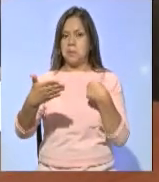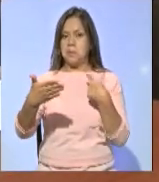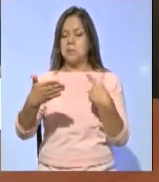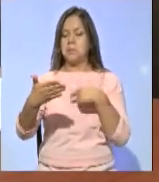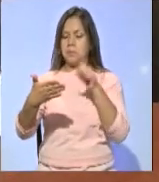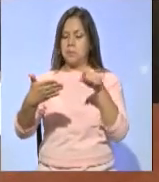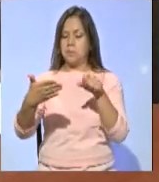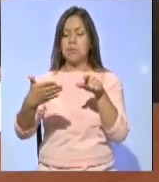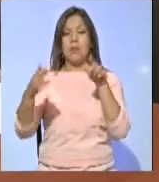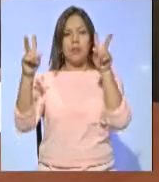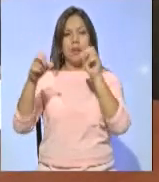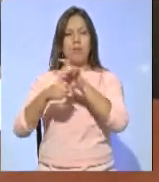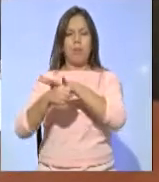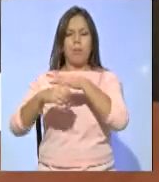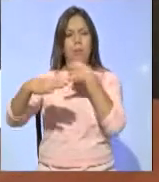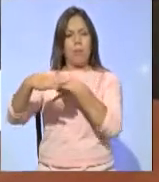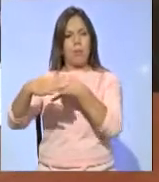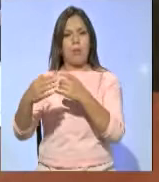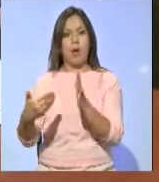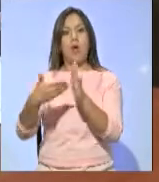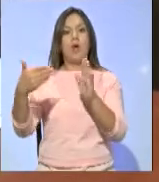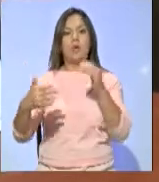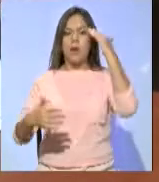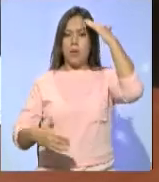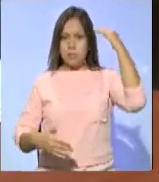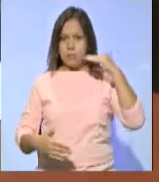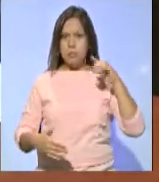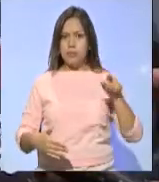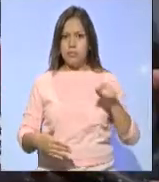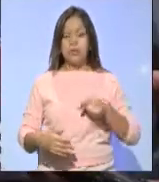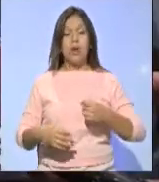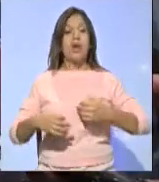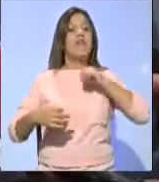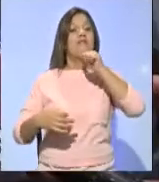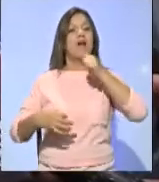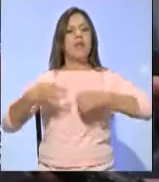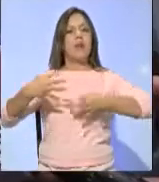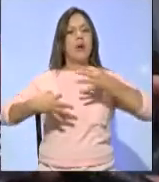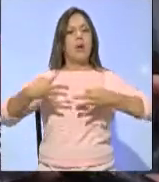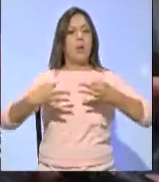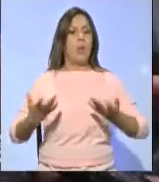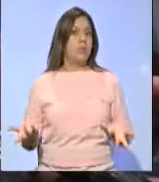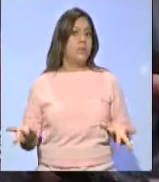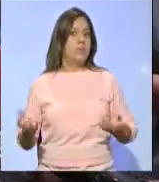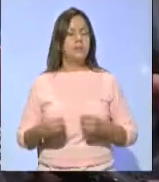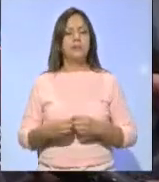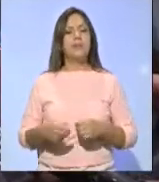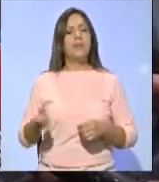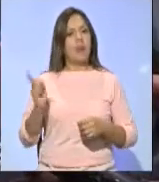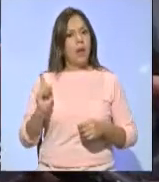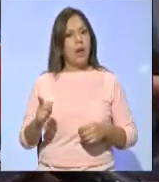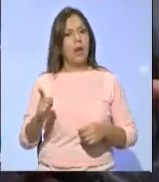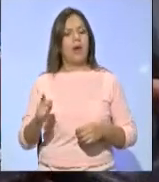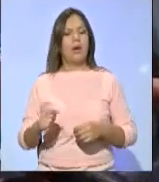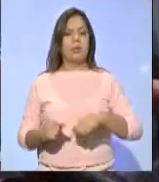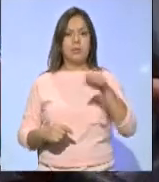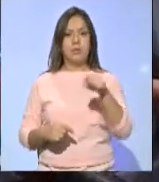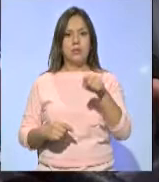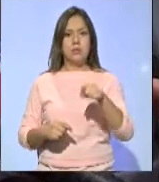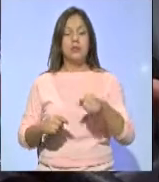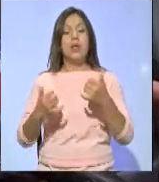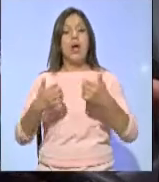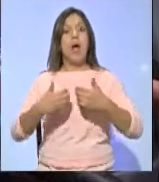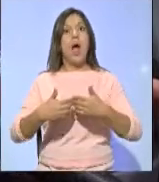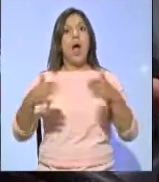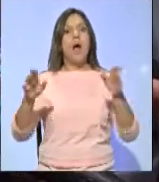sexual en contra de los menores de edad y que no fueron judicializados. Y esos casos obviamente tienen que abrirse una